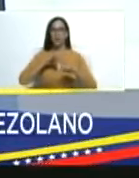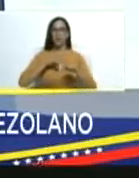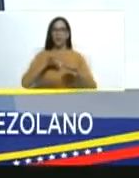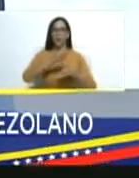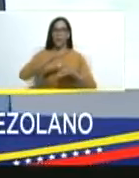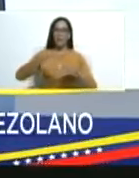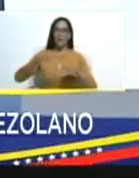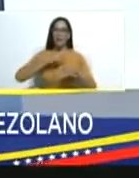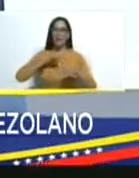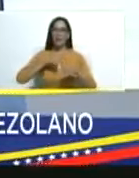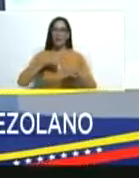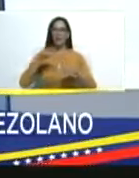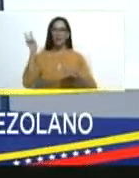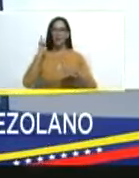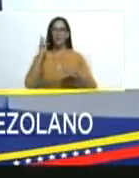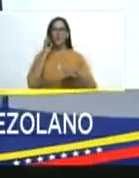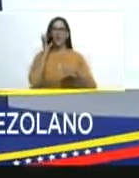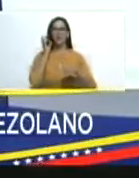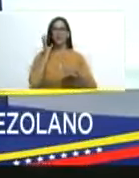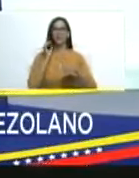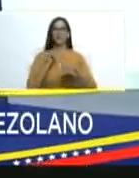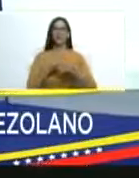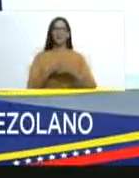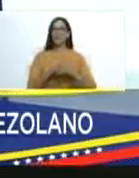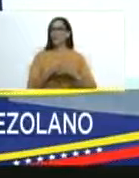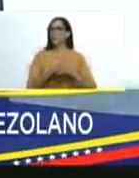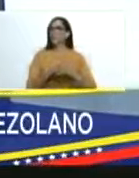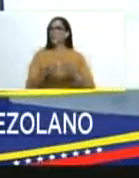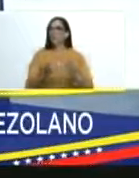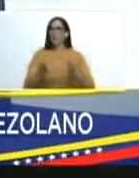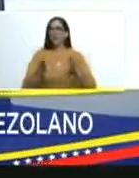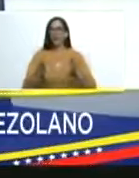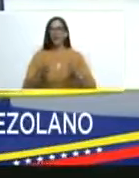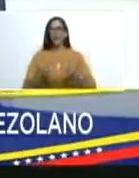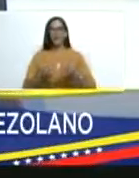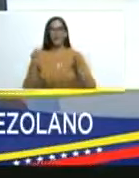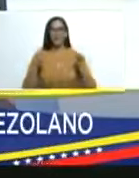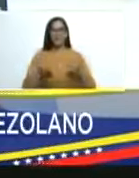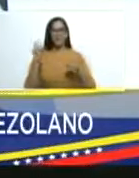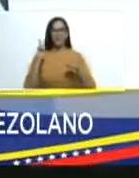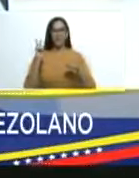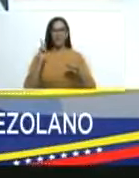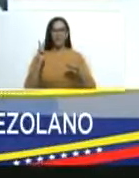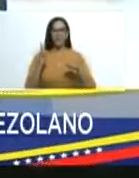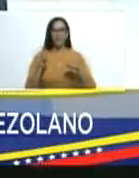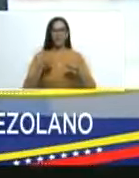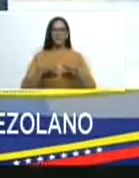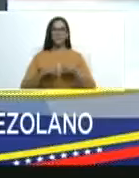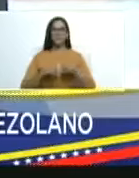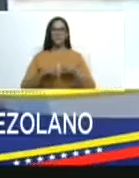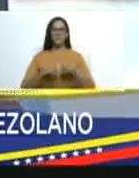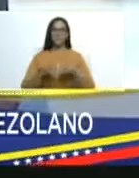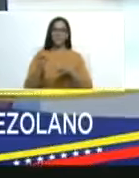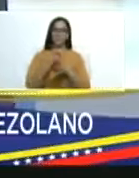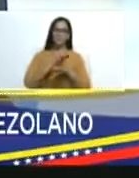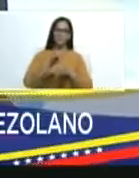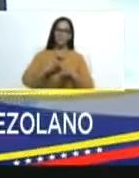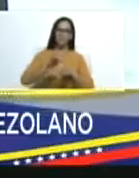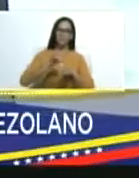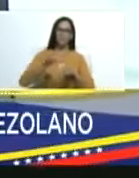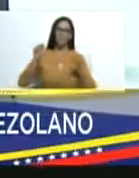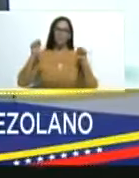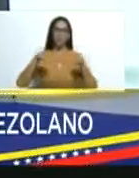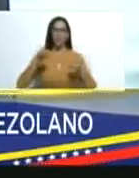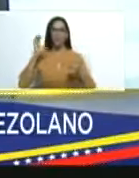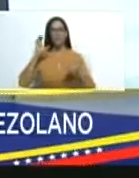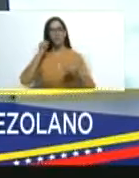nuestra Venezuela azul. Lograr, pues, esta Venezuela exportadora, hoy el estado